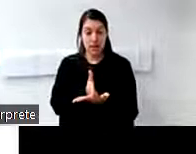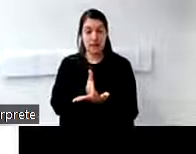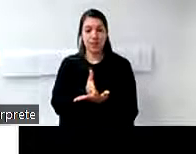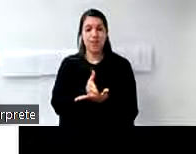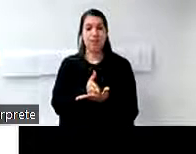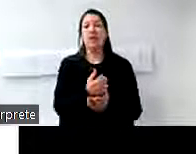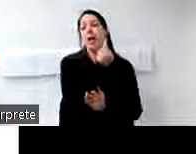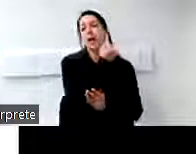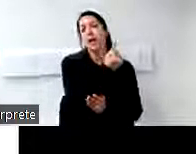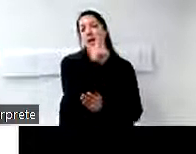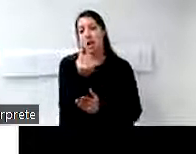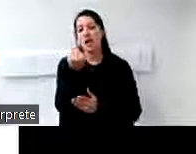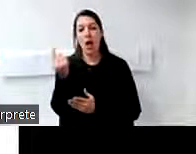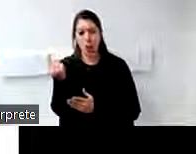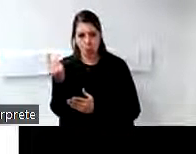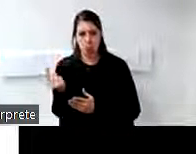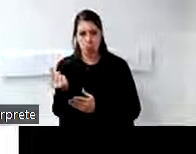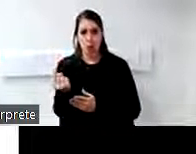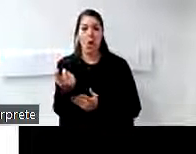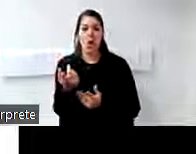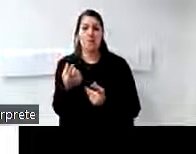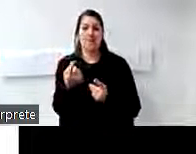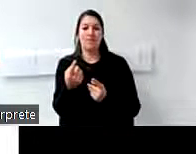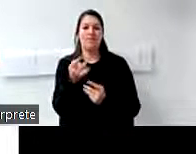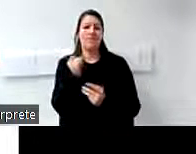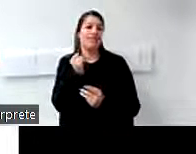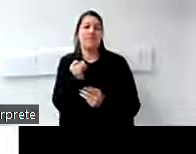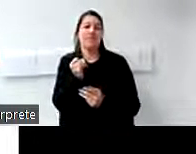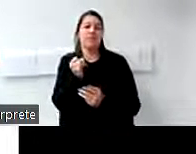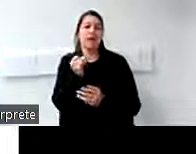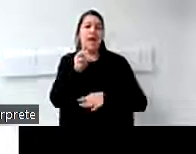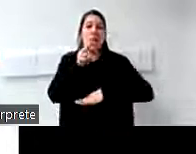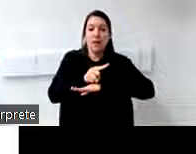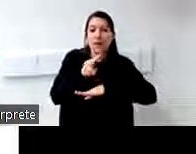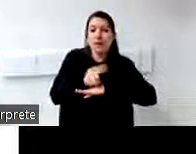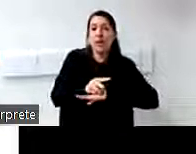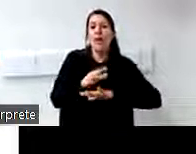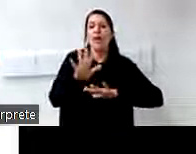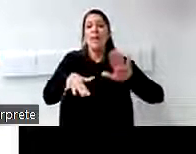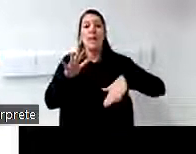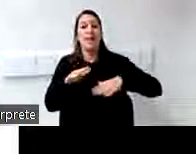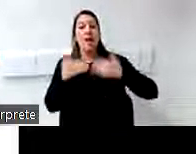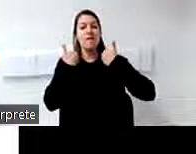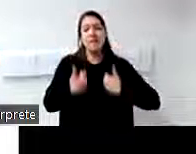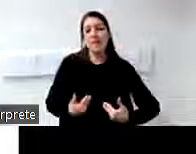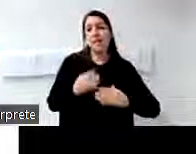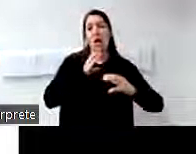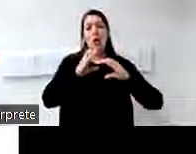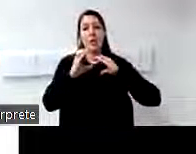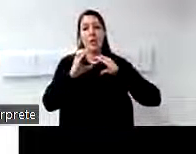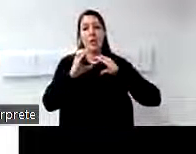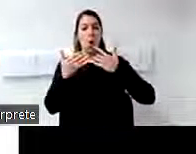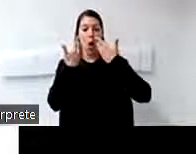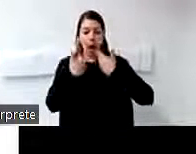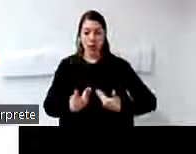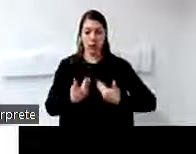cada uno de ellos está discriminado según las recomendaciones físicas, comunicacionales o actitudinales. Al final